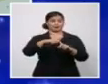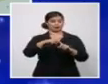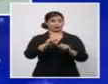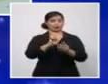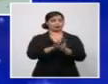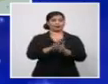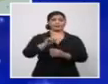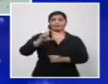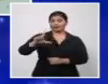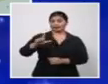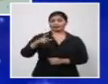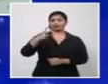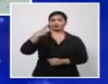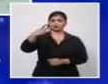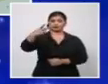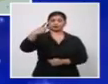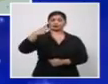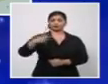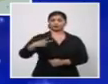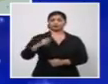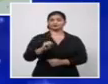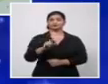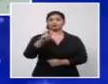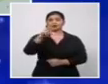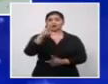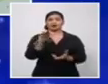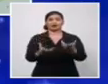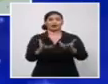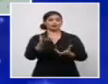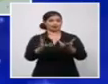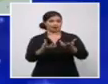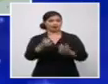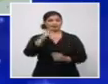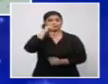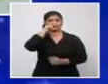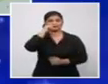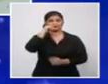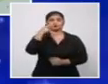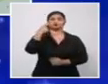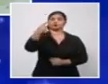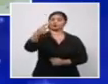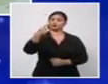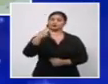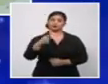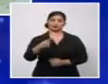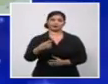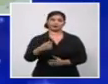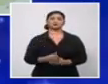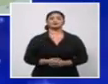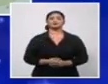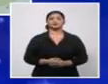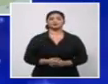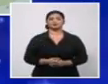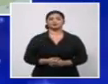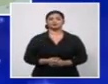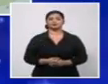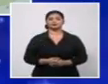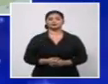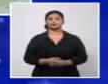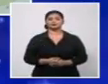cada uno, y Candelaria y Bauta con 1 cada uno. La Habana con la cifra más